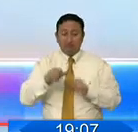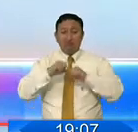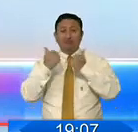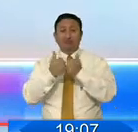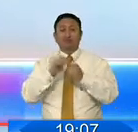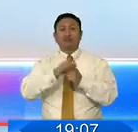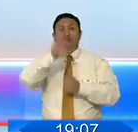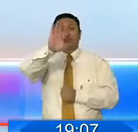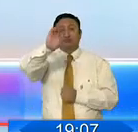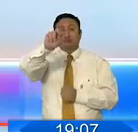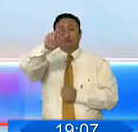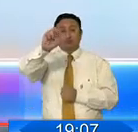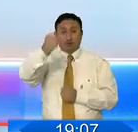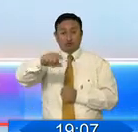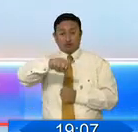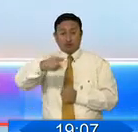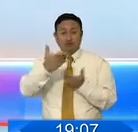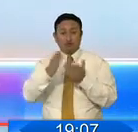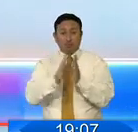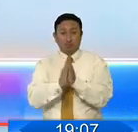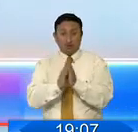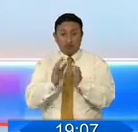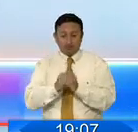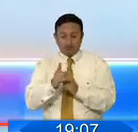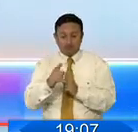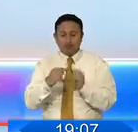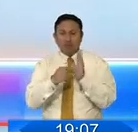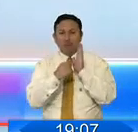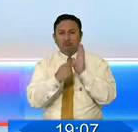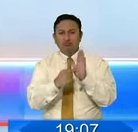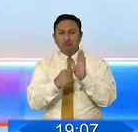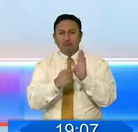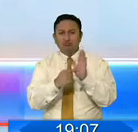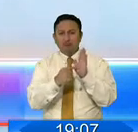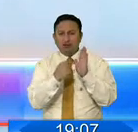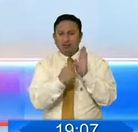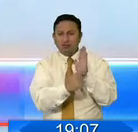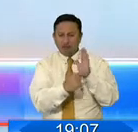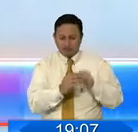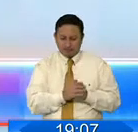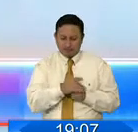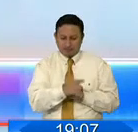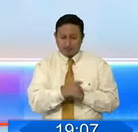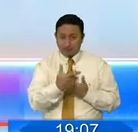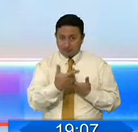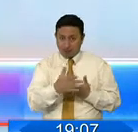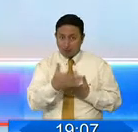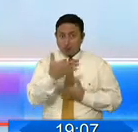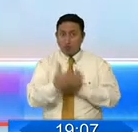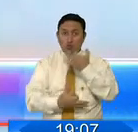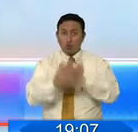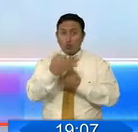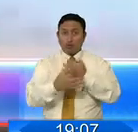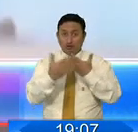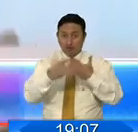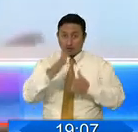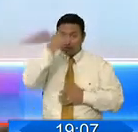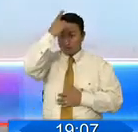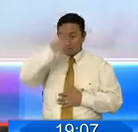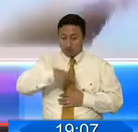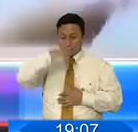Fernando Torres, ¿sí? Lo que dice es que en una sentencia que ha sido